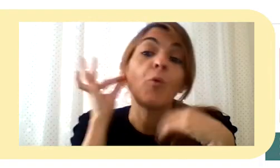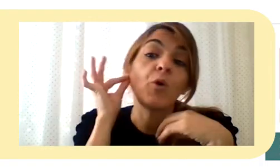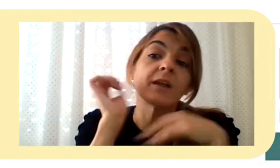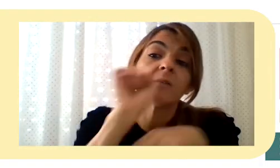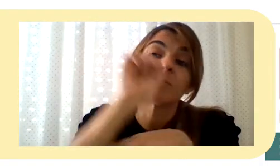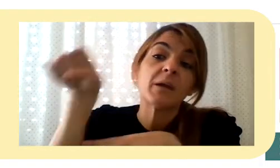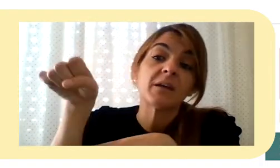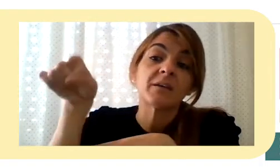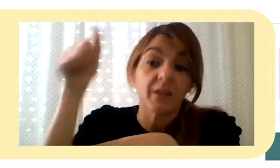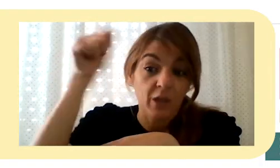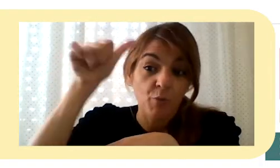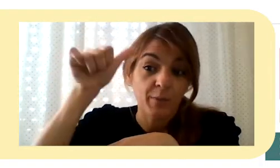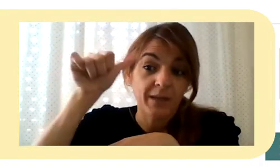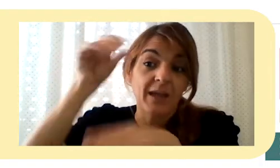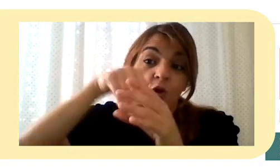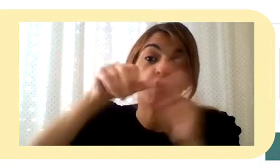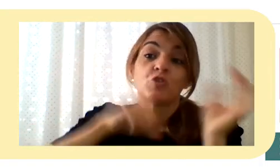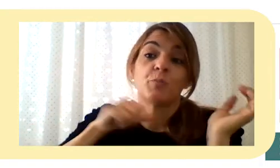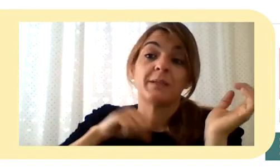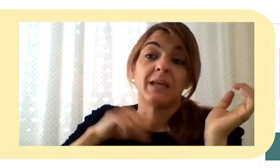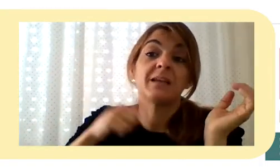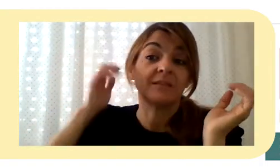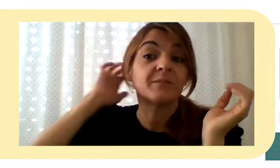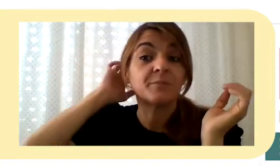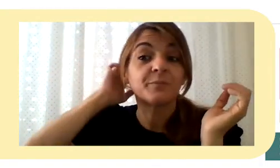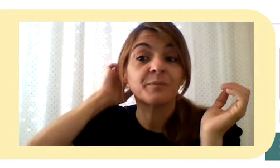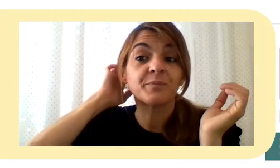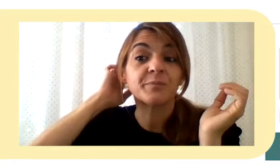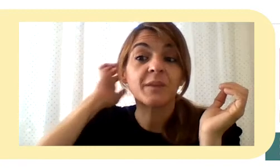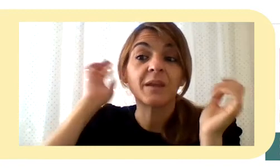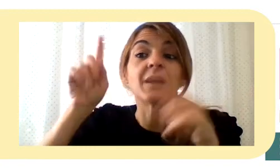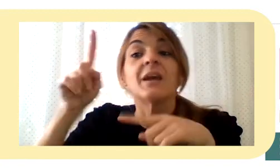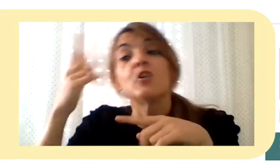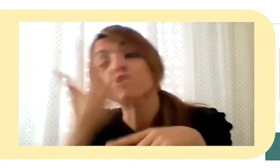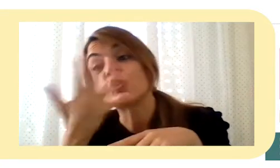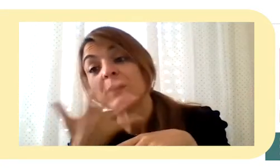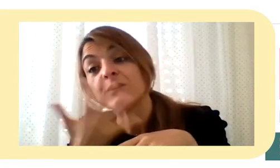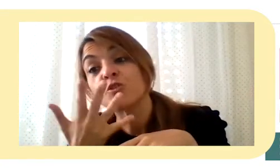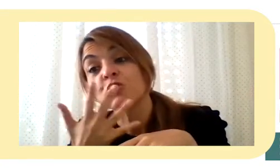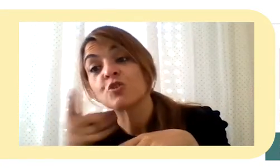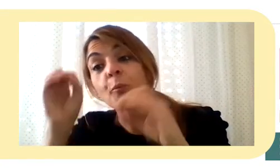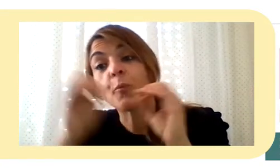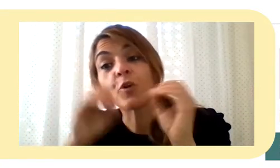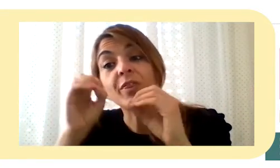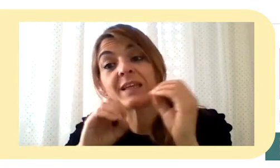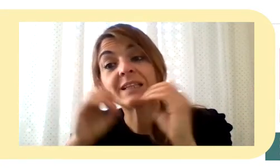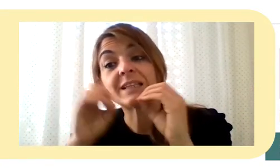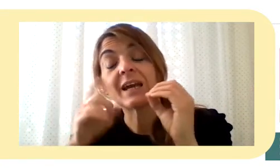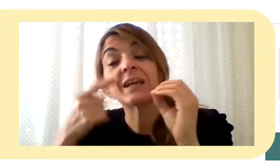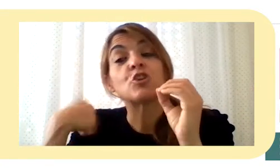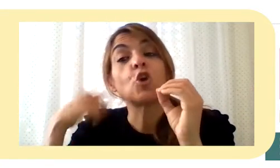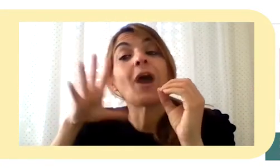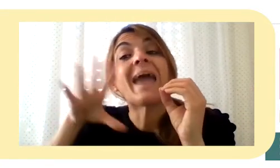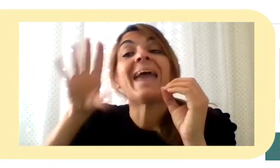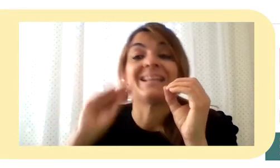hospitales. Por lo que decíamos, porque ingresan más hombres que mujeres. Bien, luego, COVID sospechoso, aquí hay un porcentaje que yo entiendo que es en el